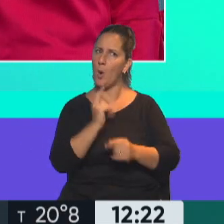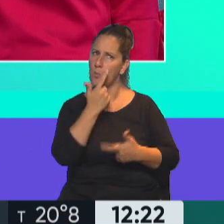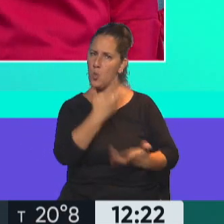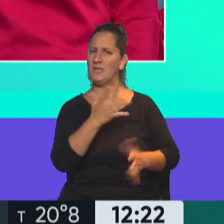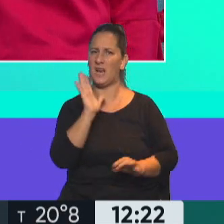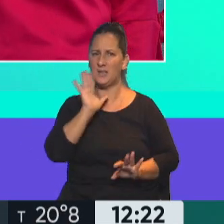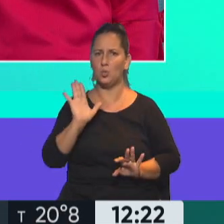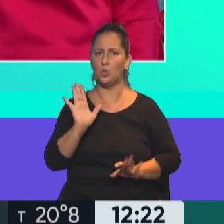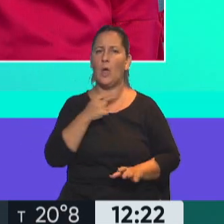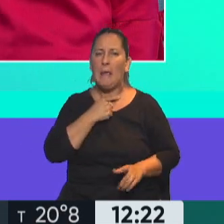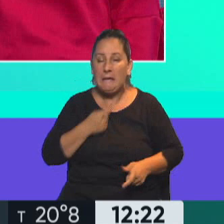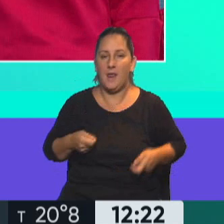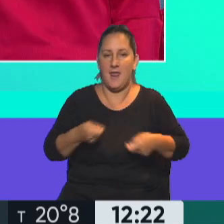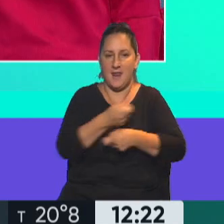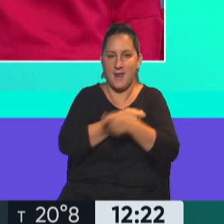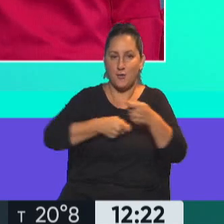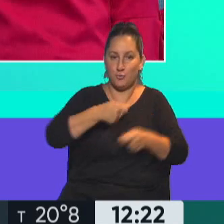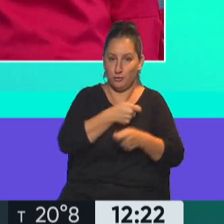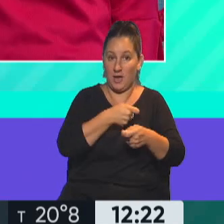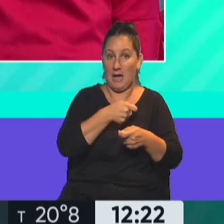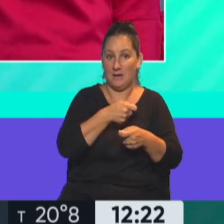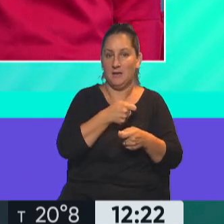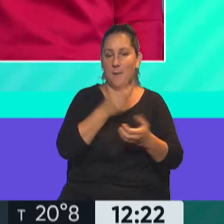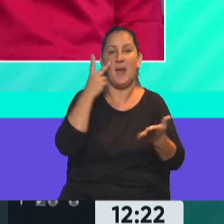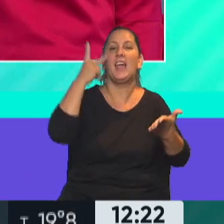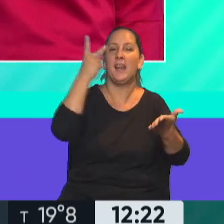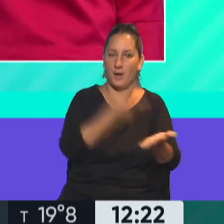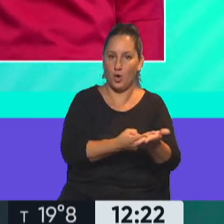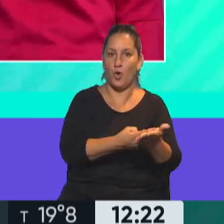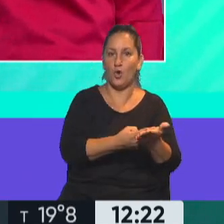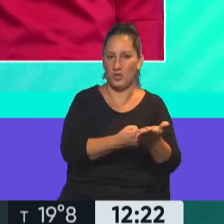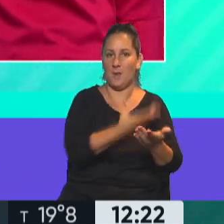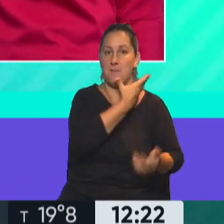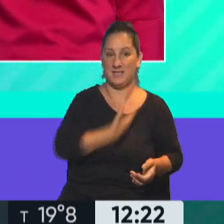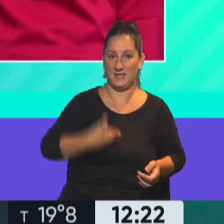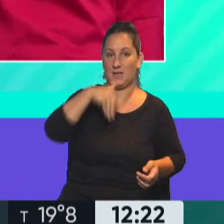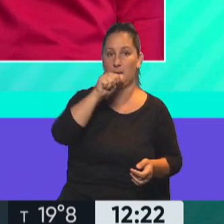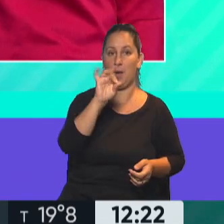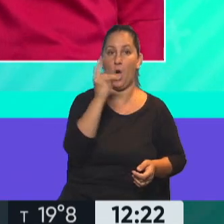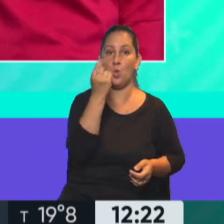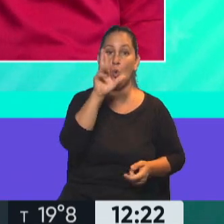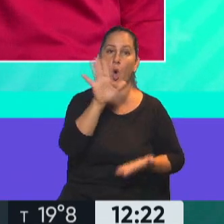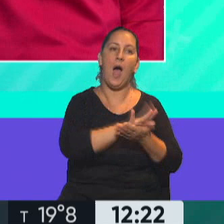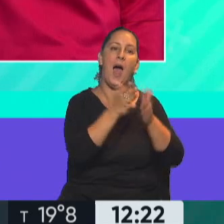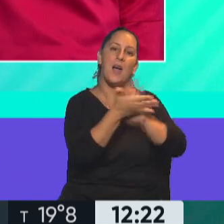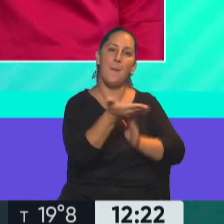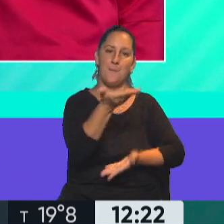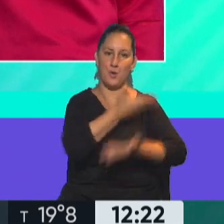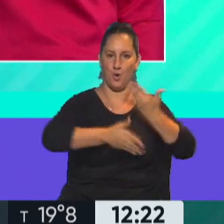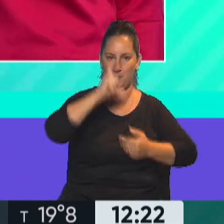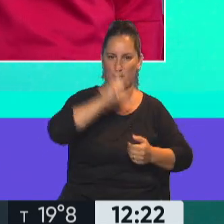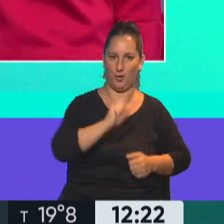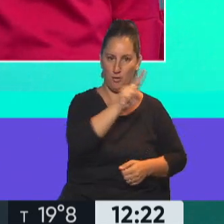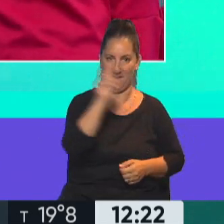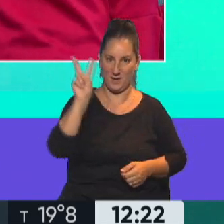que está queriendo negociar ahora justamente el reconocimiento de Maduro a cambio del petróleo venezolano. A ver, ¿cuál sería el